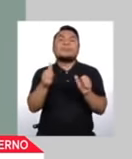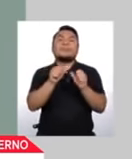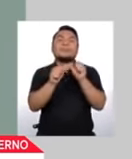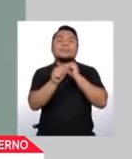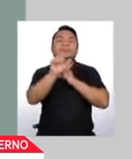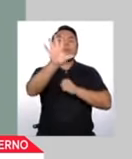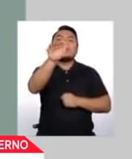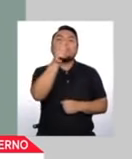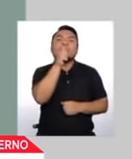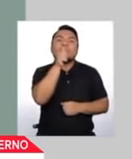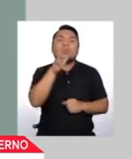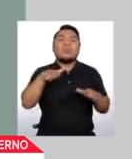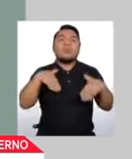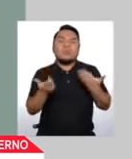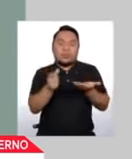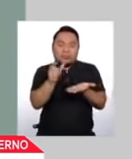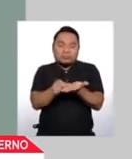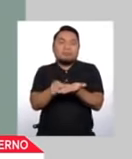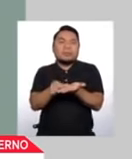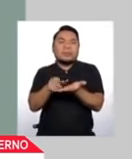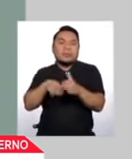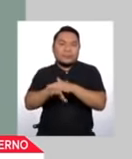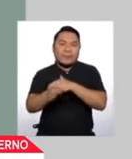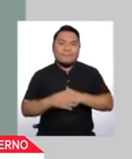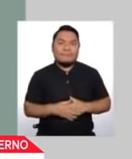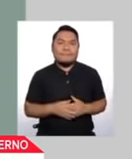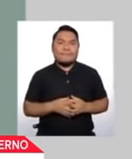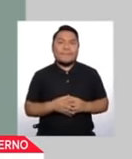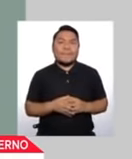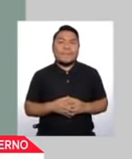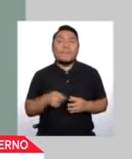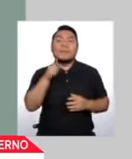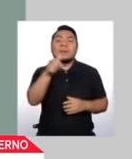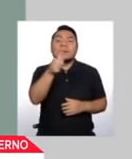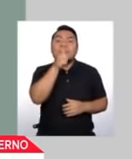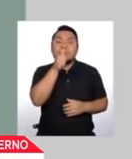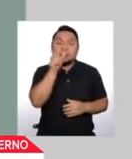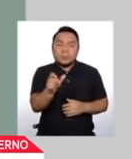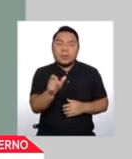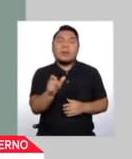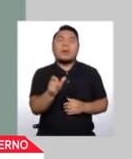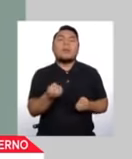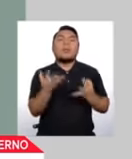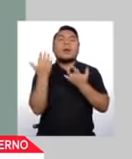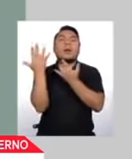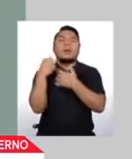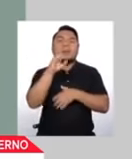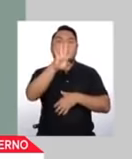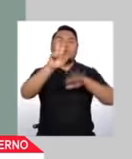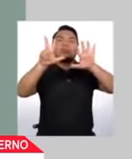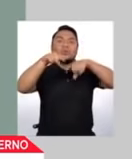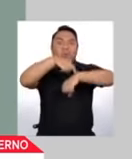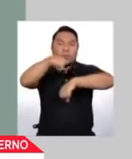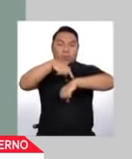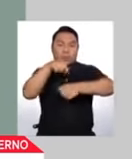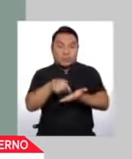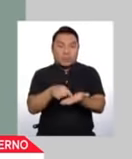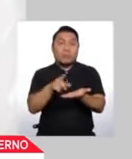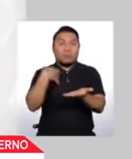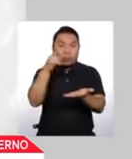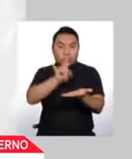que te permitirá retirar el subsidio monetario. Tu clave de retiro tiene una validez de 48 horas.